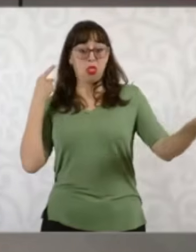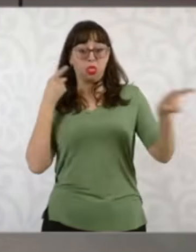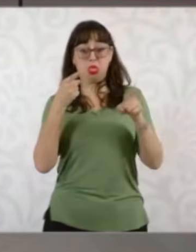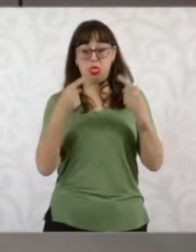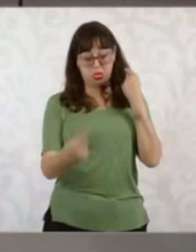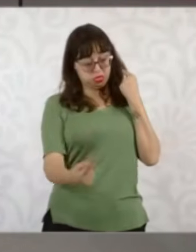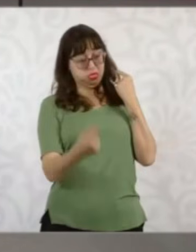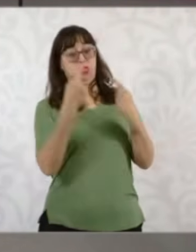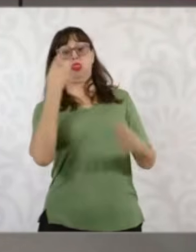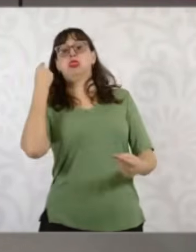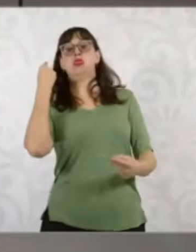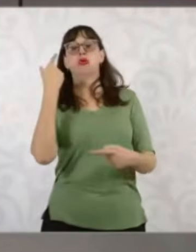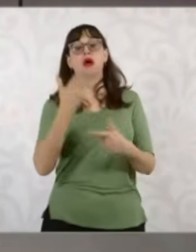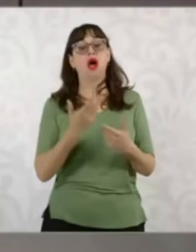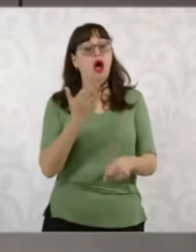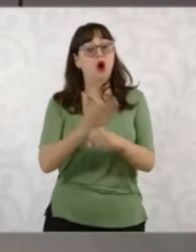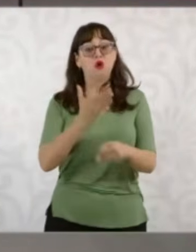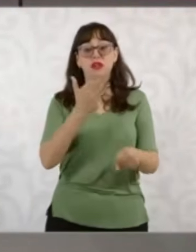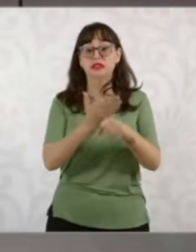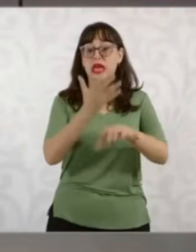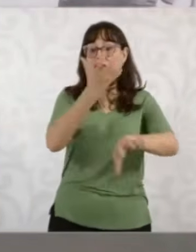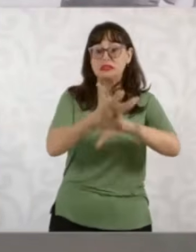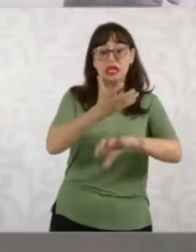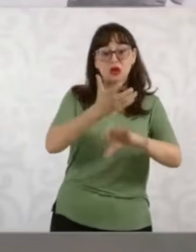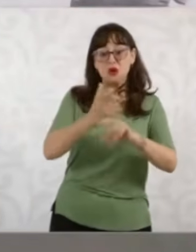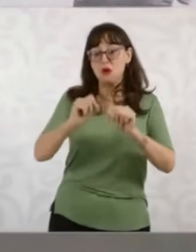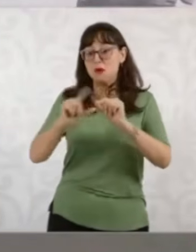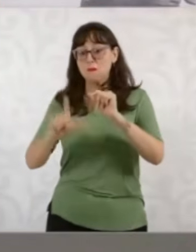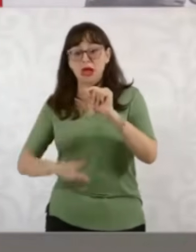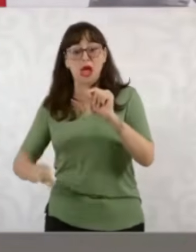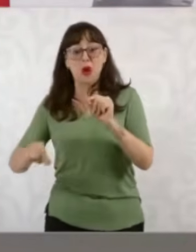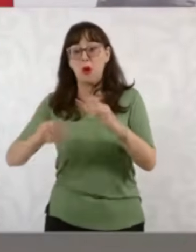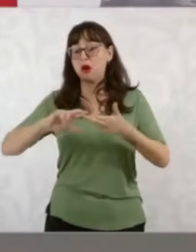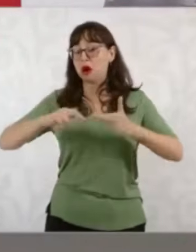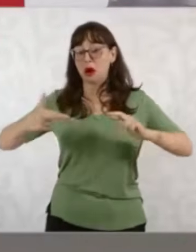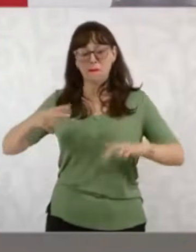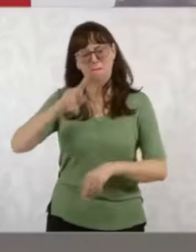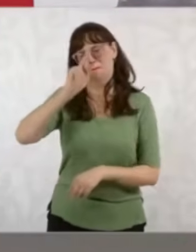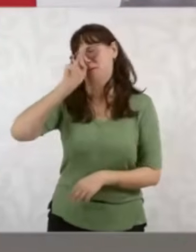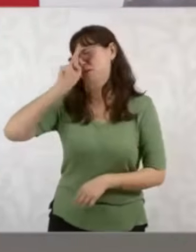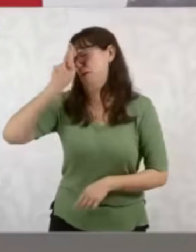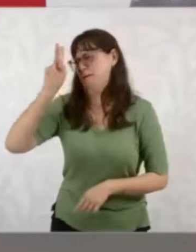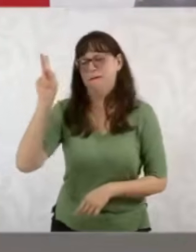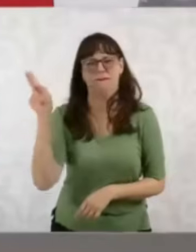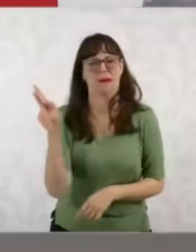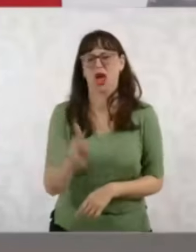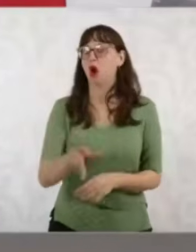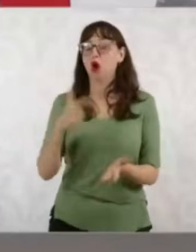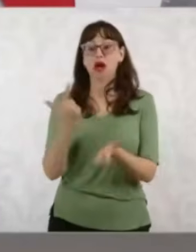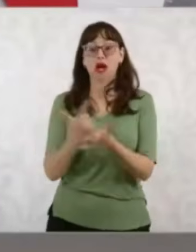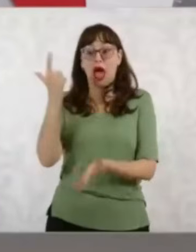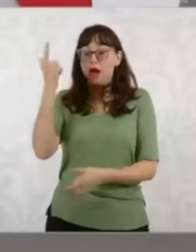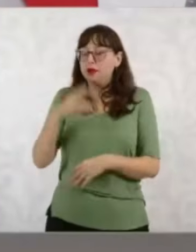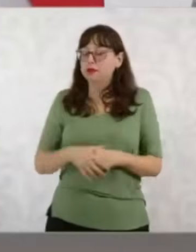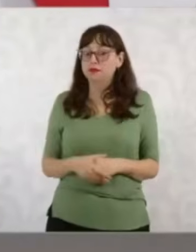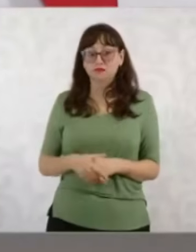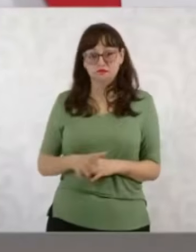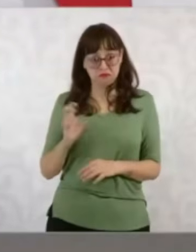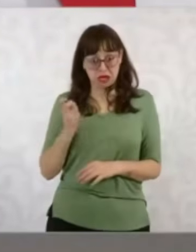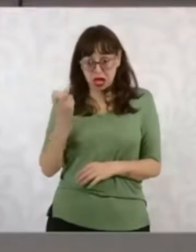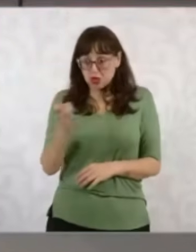peor momento de la relación con Estados Unidos de los tiempos modernos. Nado